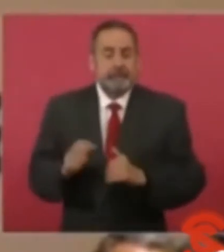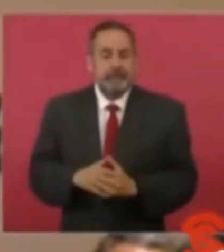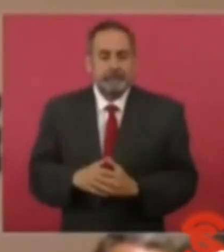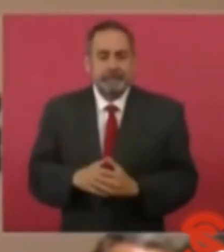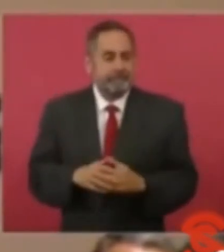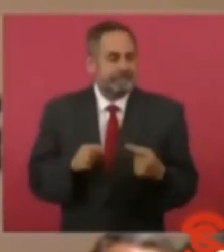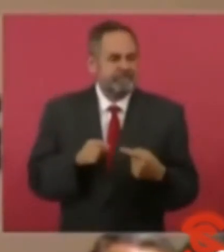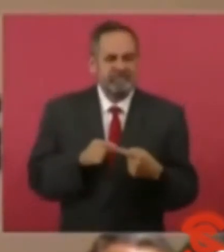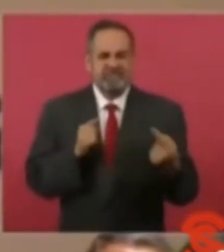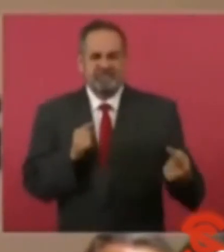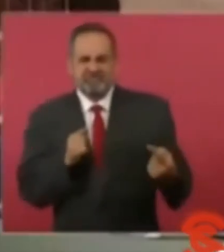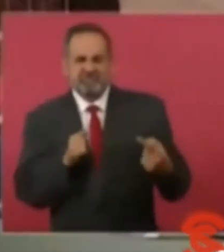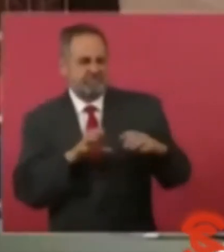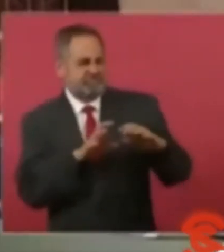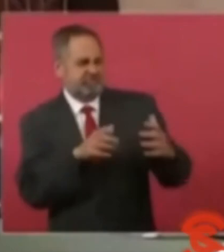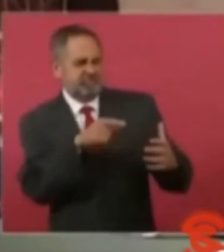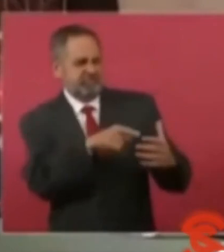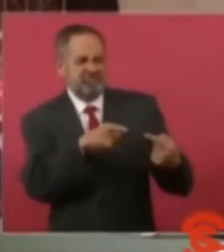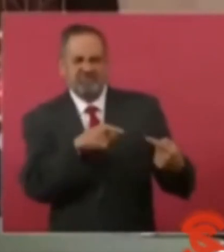una oposición